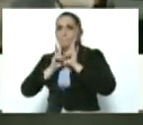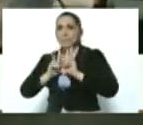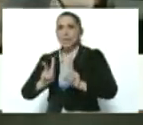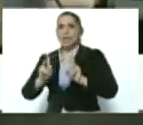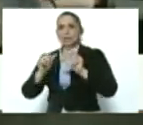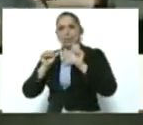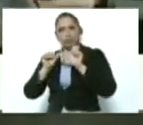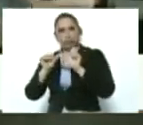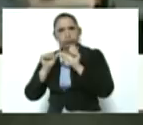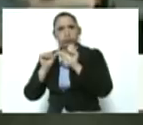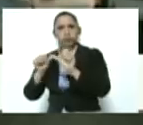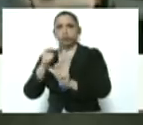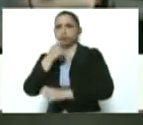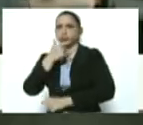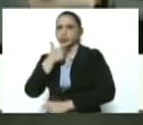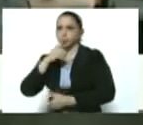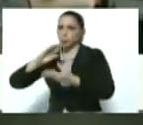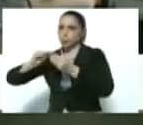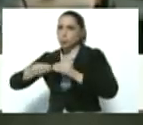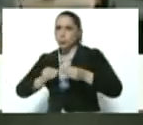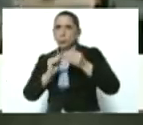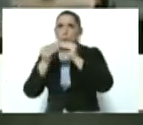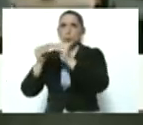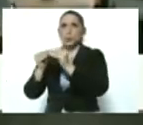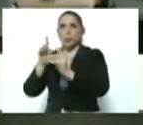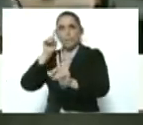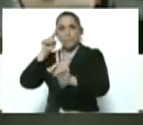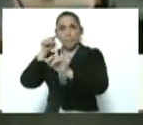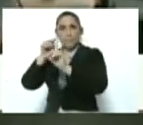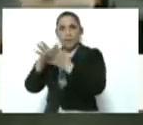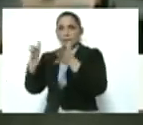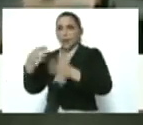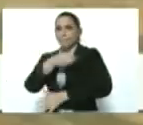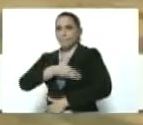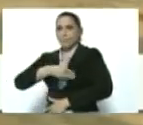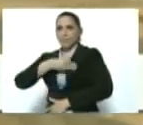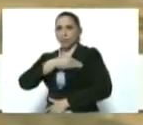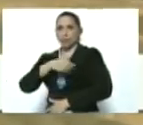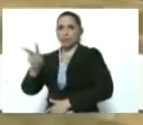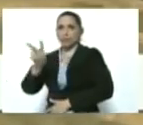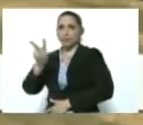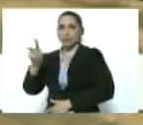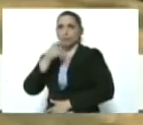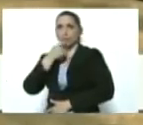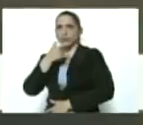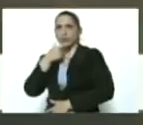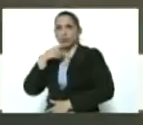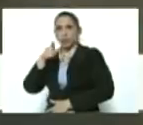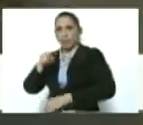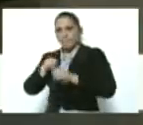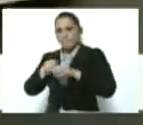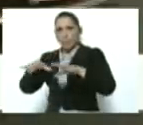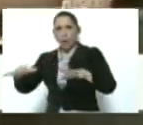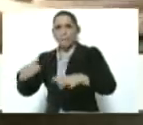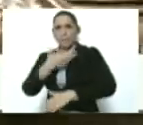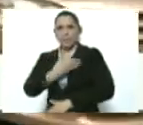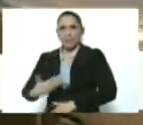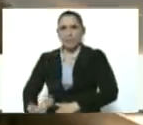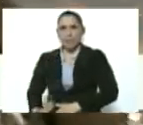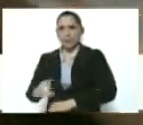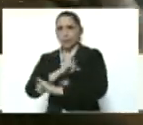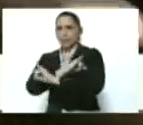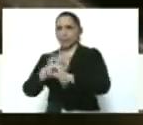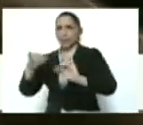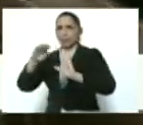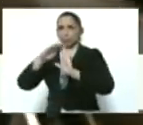mantenimiento y embellecimiento en el marco de esta gran misión venezuela de ella que usted es desplegado presidente y que ya ha